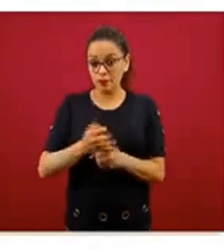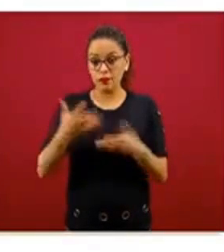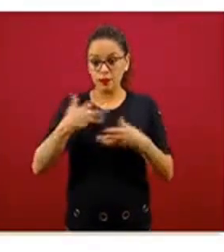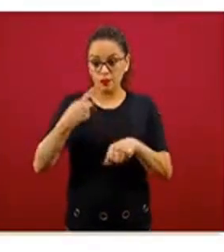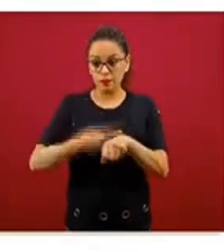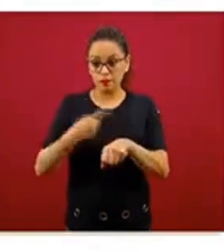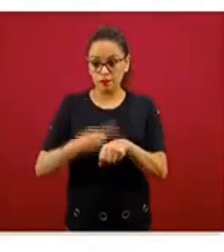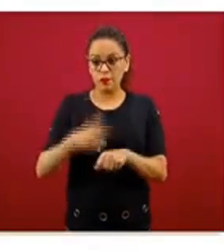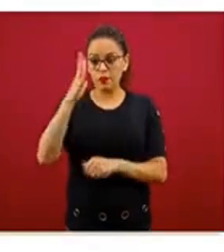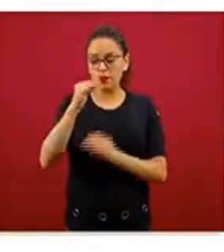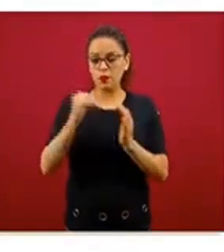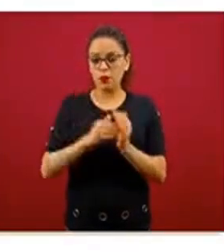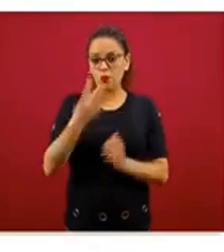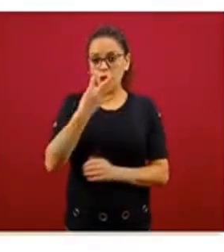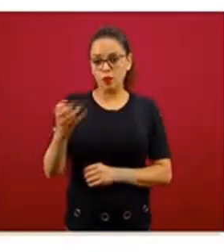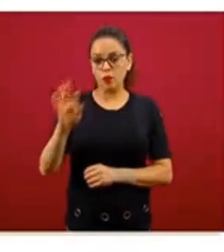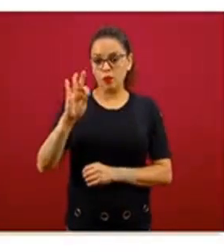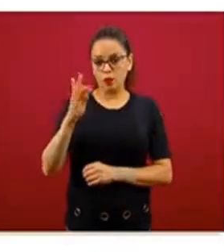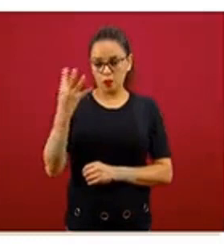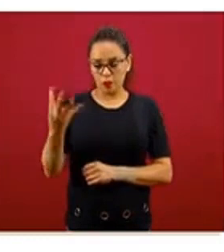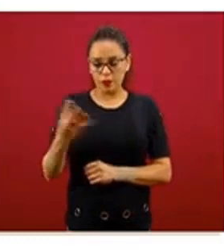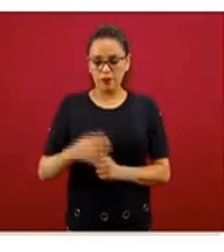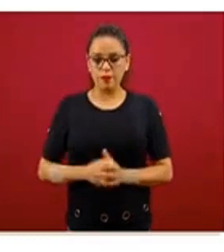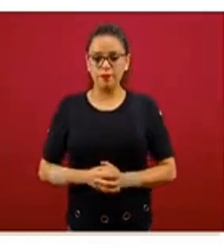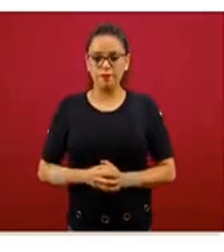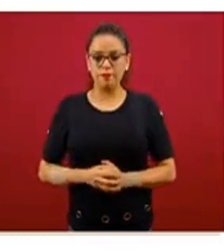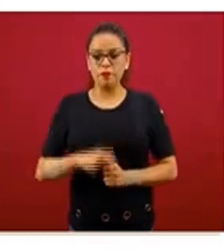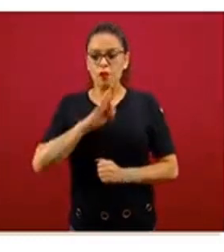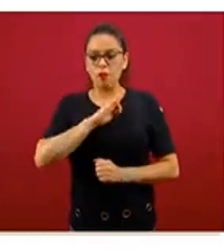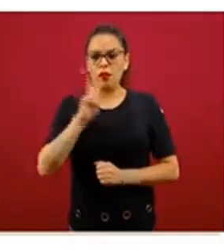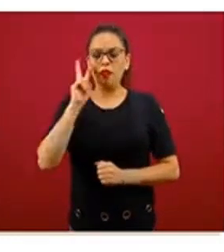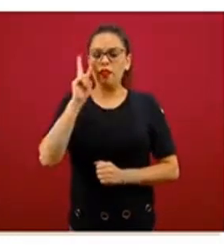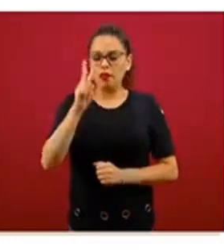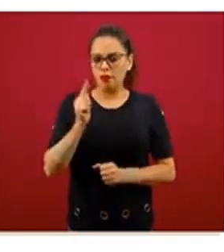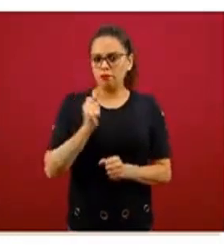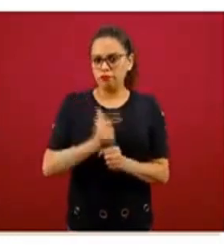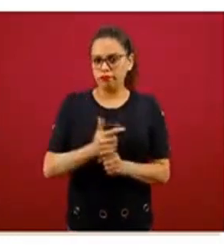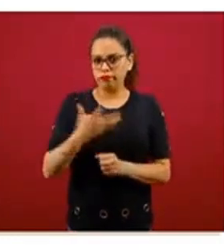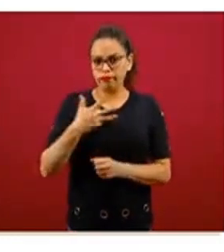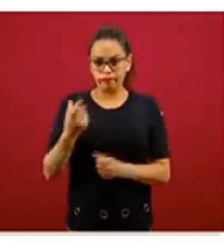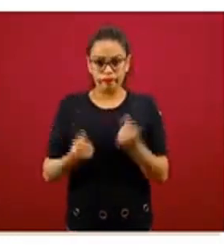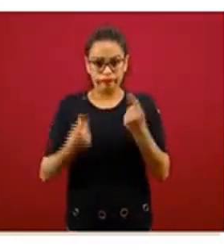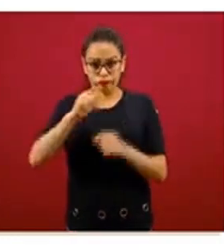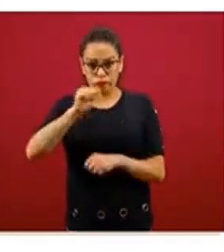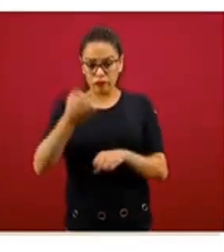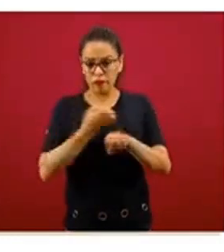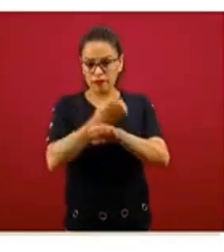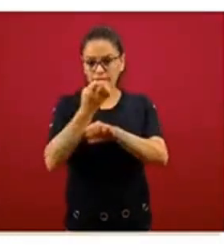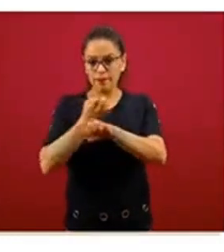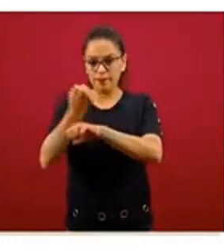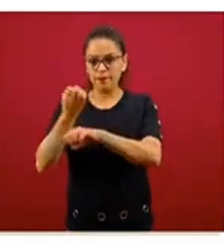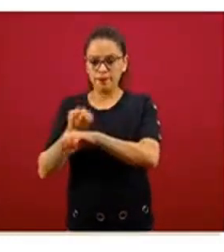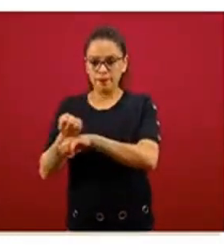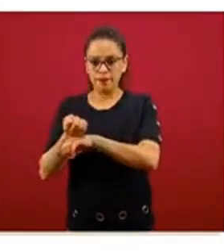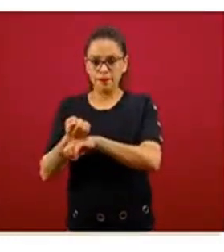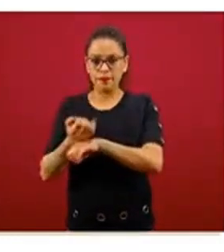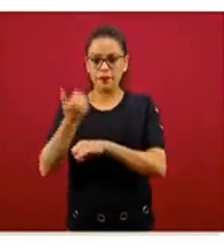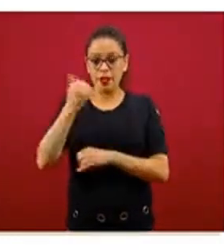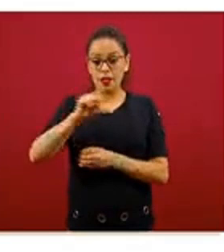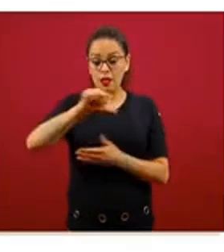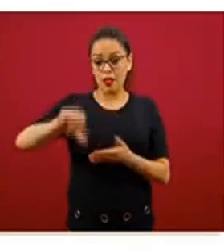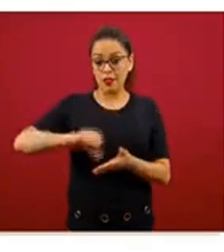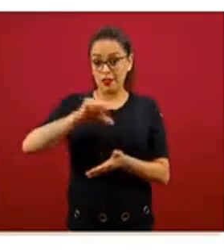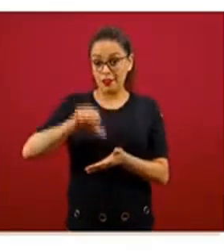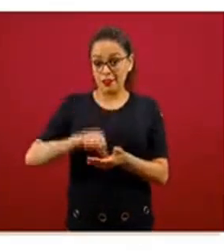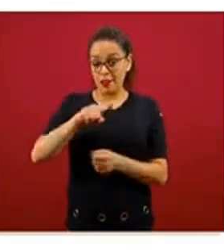5.444, y aquí también podemos empezar a notar que ya hay otras entidades federativas más, sobre todo en la región centro, que en